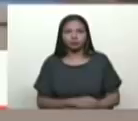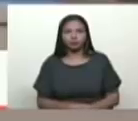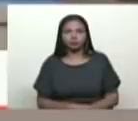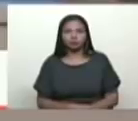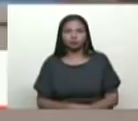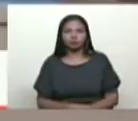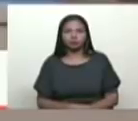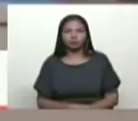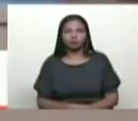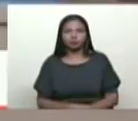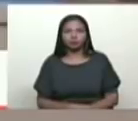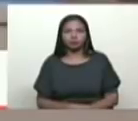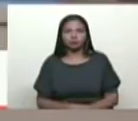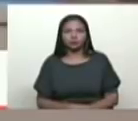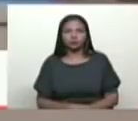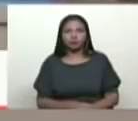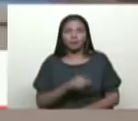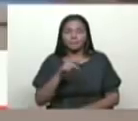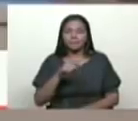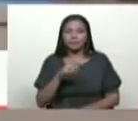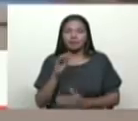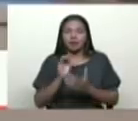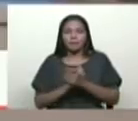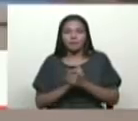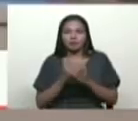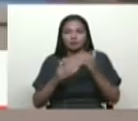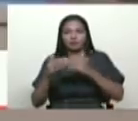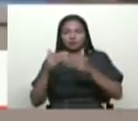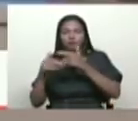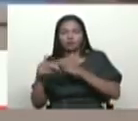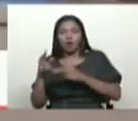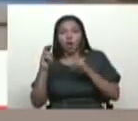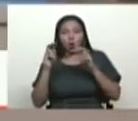Y amerita además, compañero, construir un nuevo modelo.